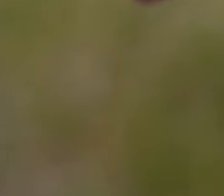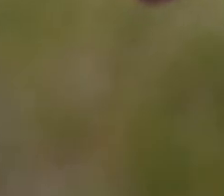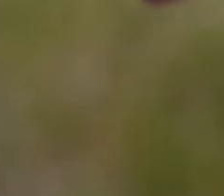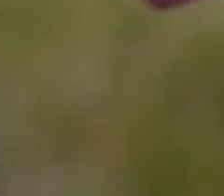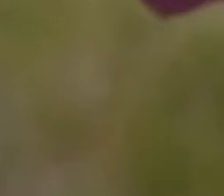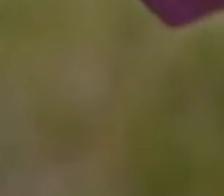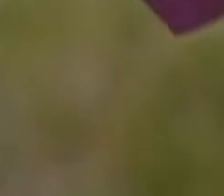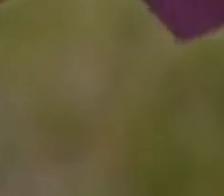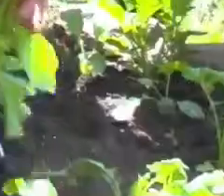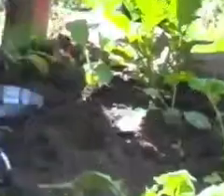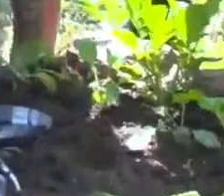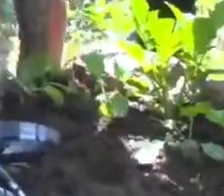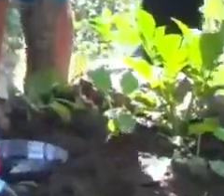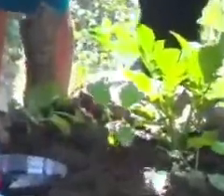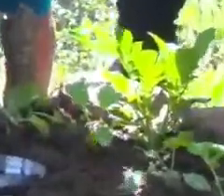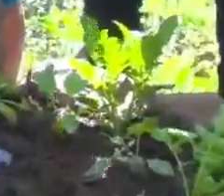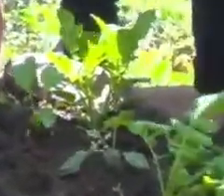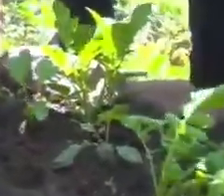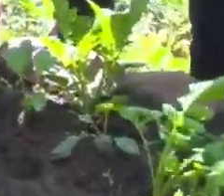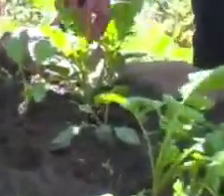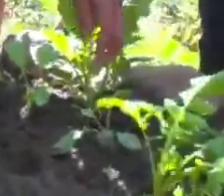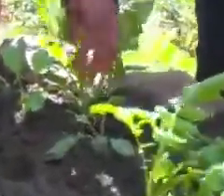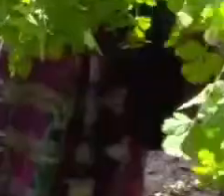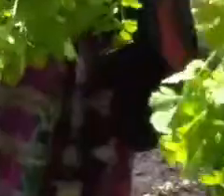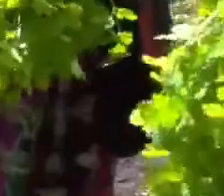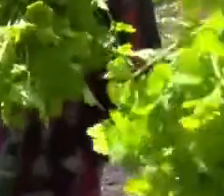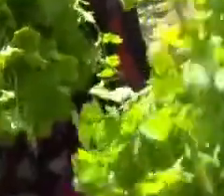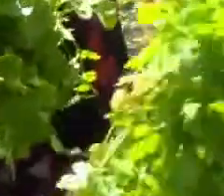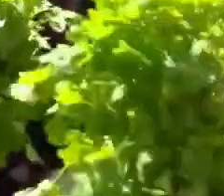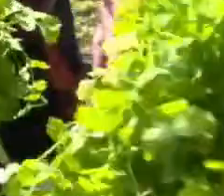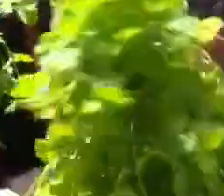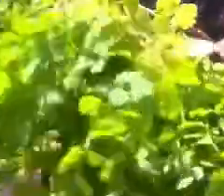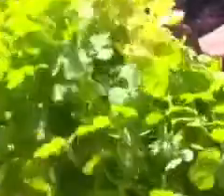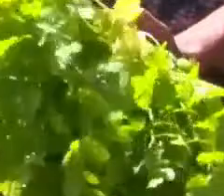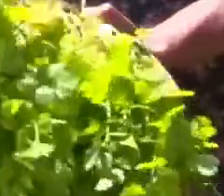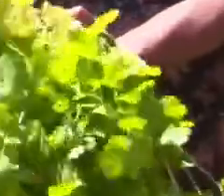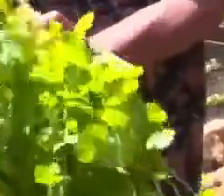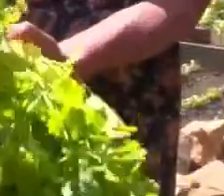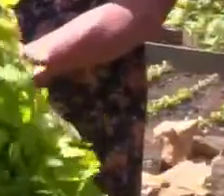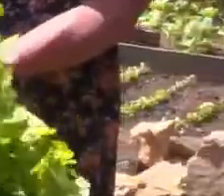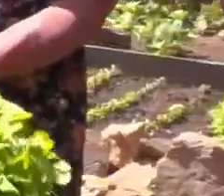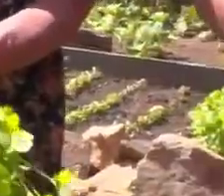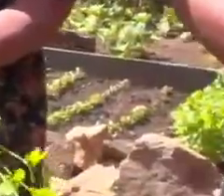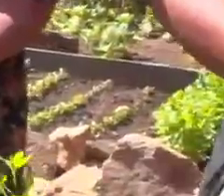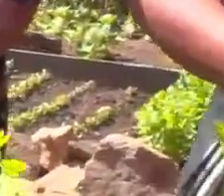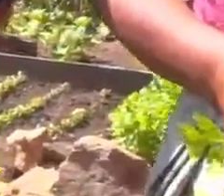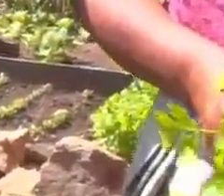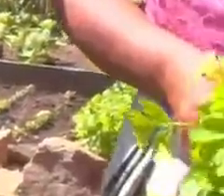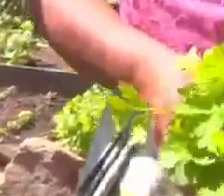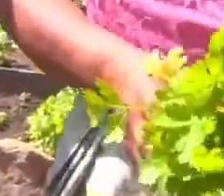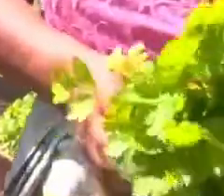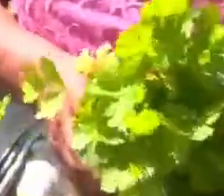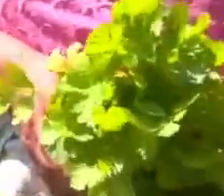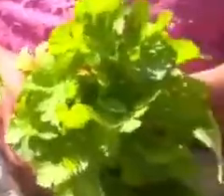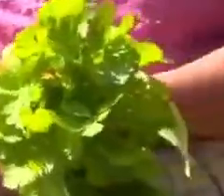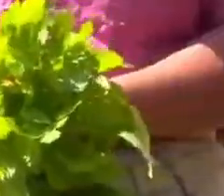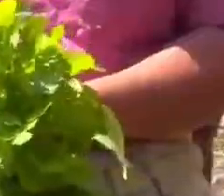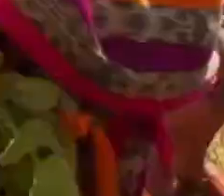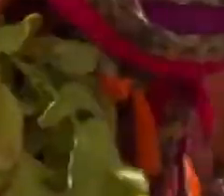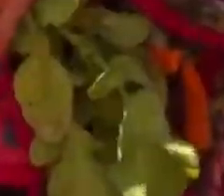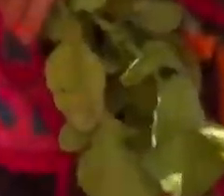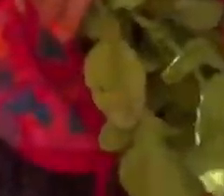escenario global, pero donde los agricultores familiares de la región tienen un rol importante en la recuperación y